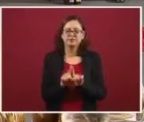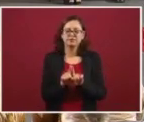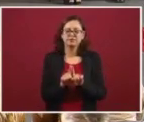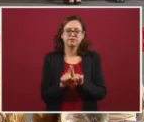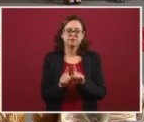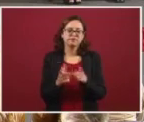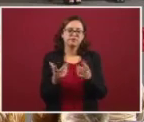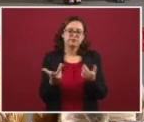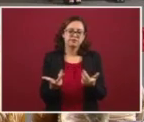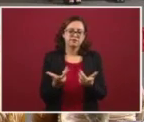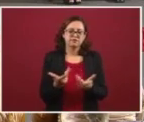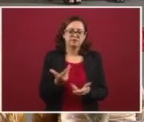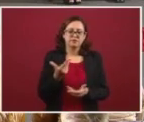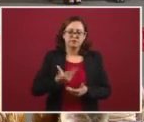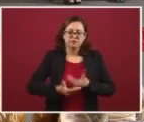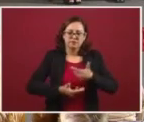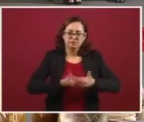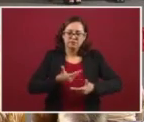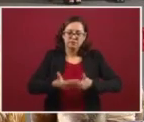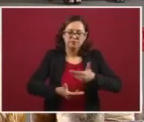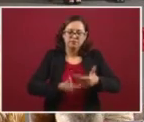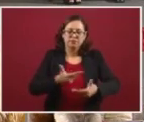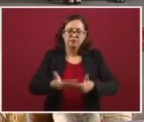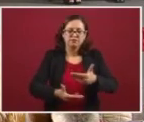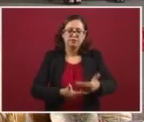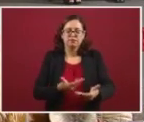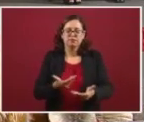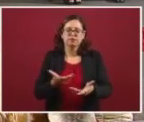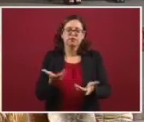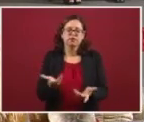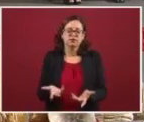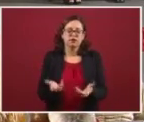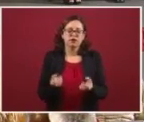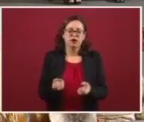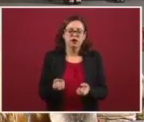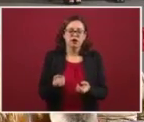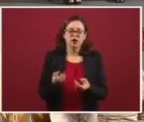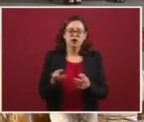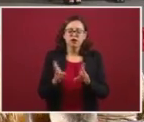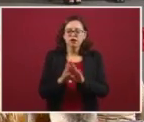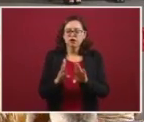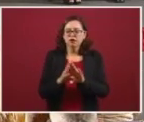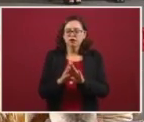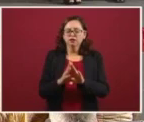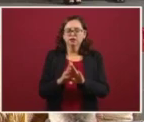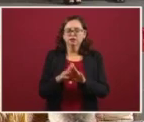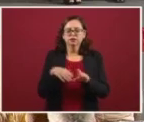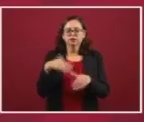de cuál es el procedimiento y la entrega de